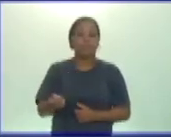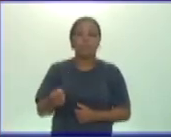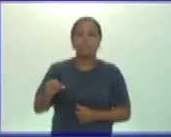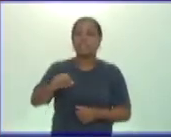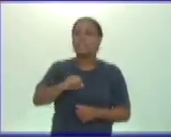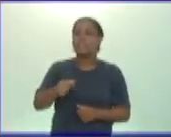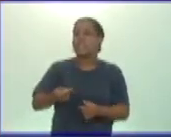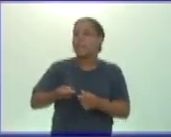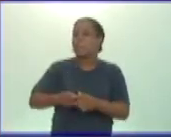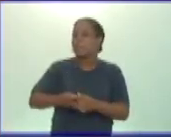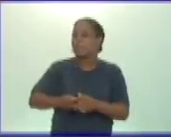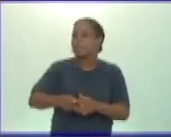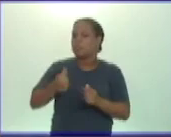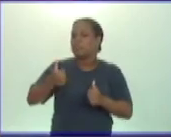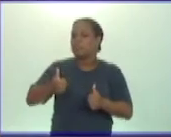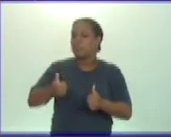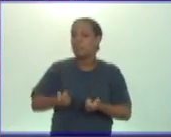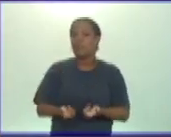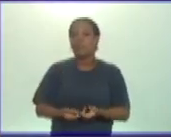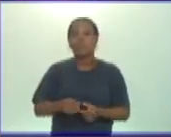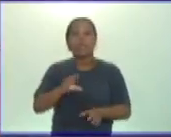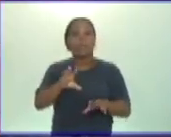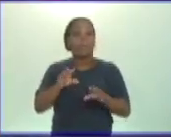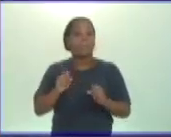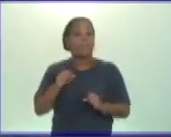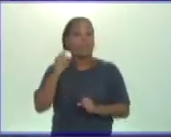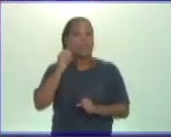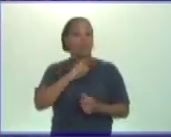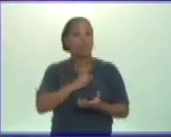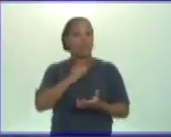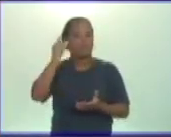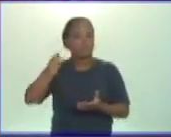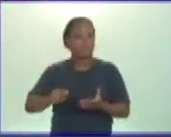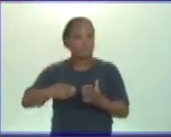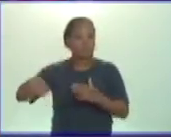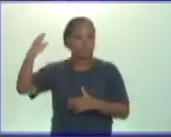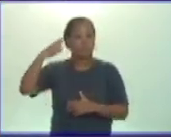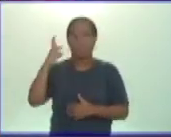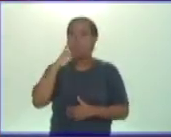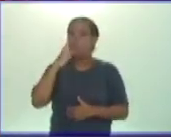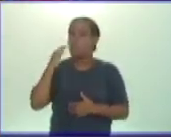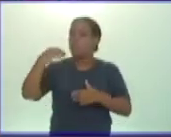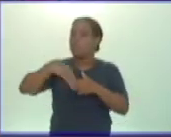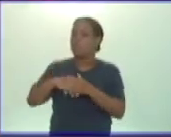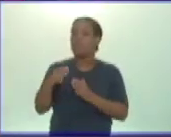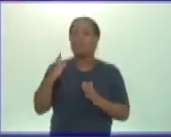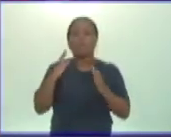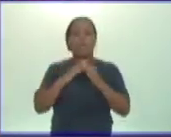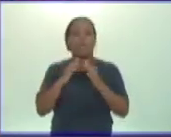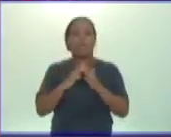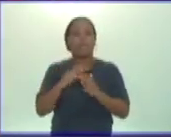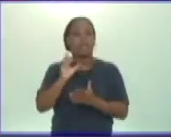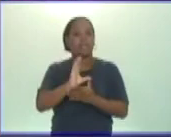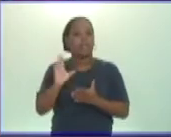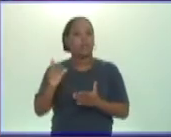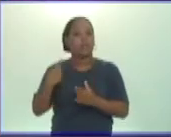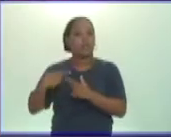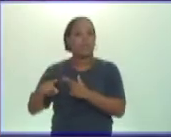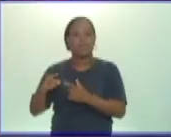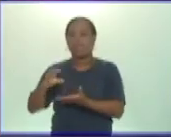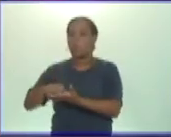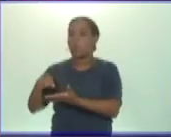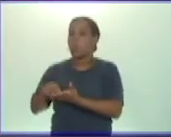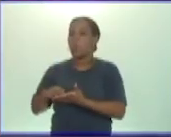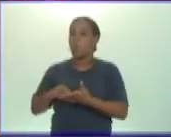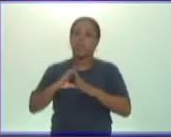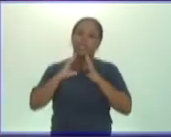bien ajustado. Exige que los adultos no fumen al interior de la casa, en la escuela o en cualquier recinto cerrado,